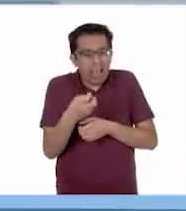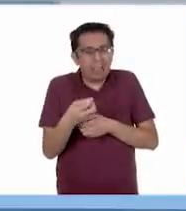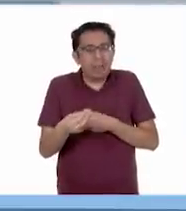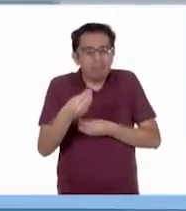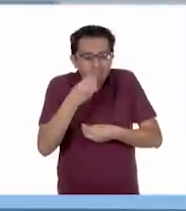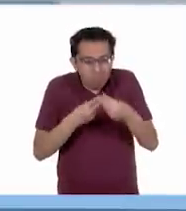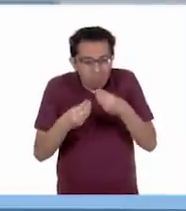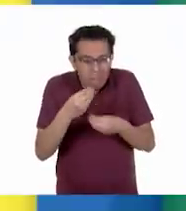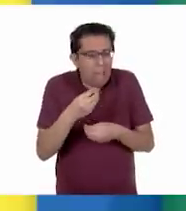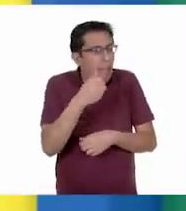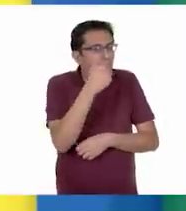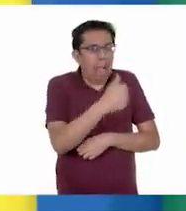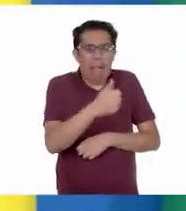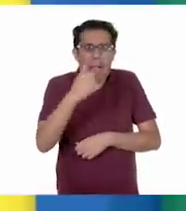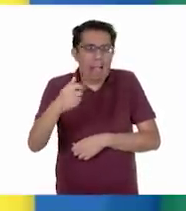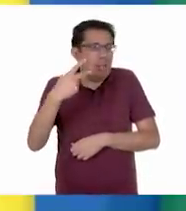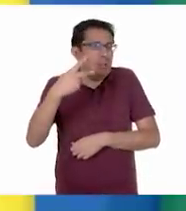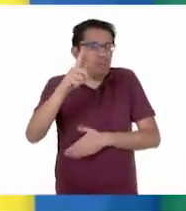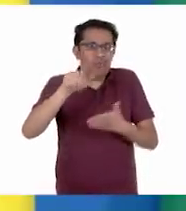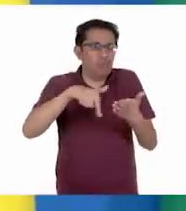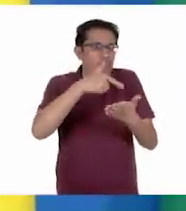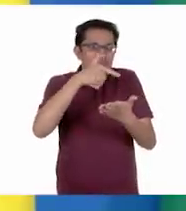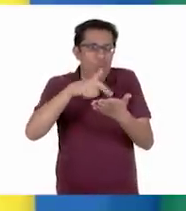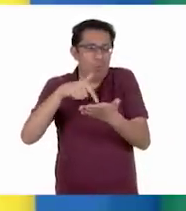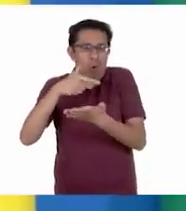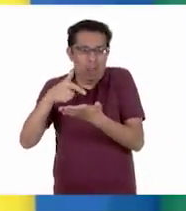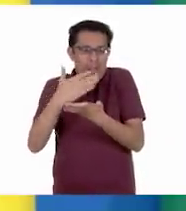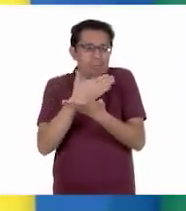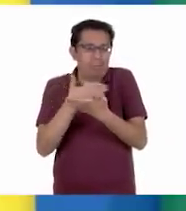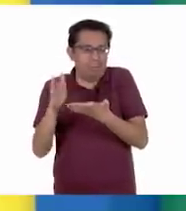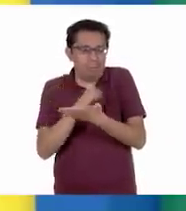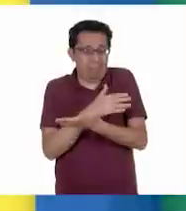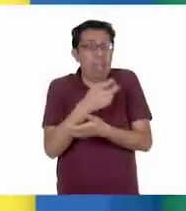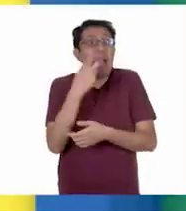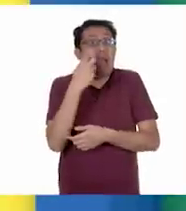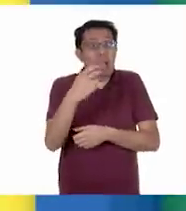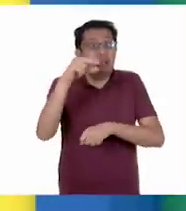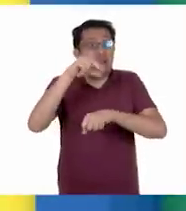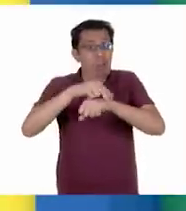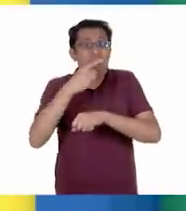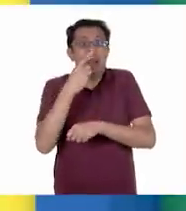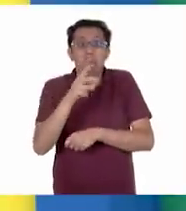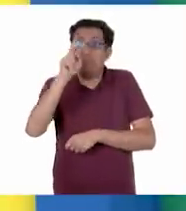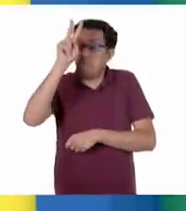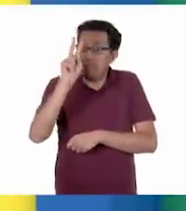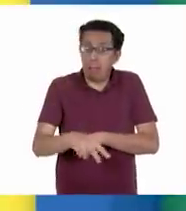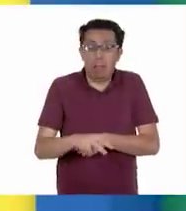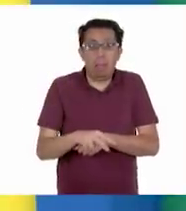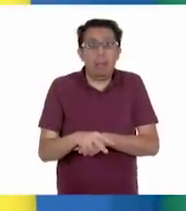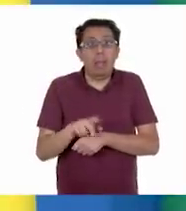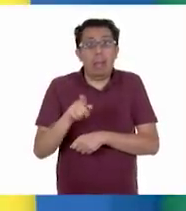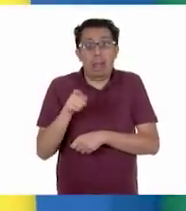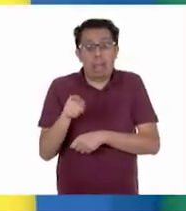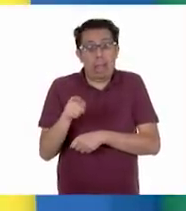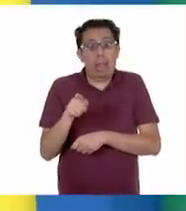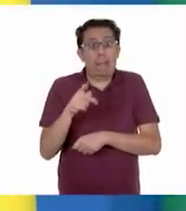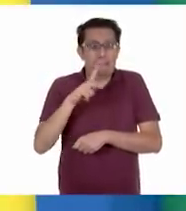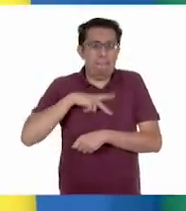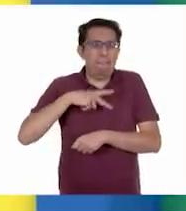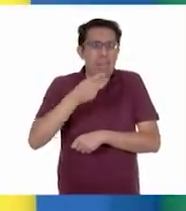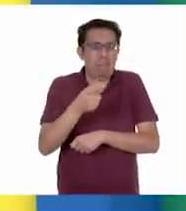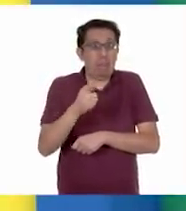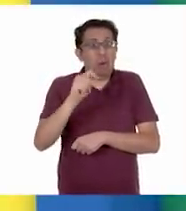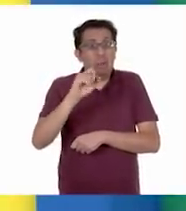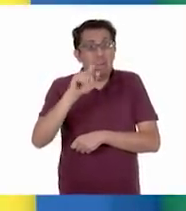lugar. Exacto, sí. Eso que dijo la doctora es muy cierto, Raulito. Titán también forma parte de la familia y ocupa